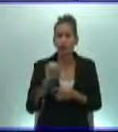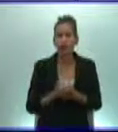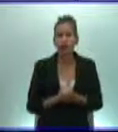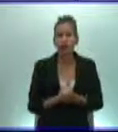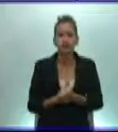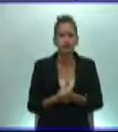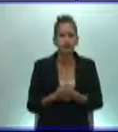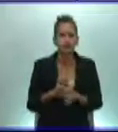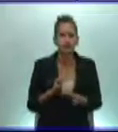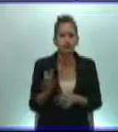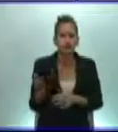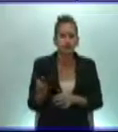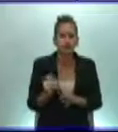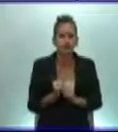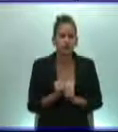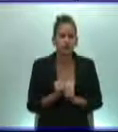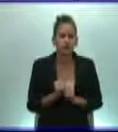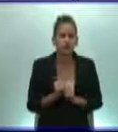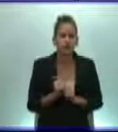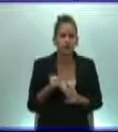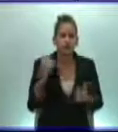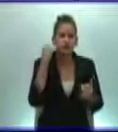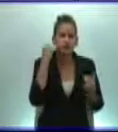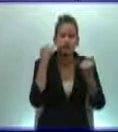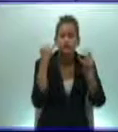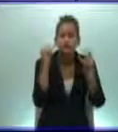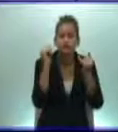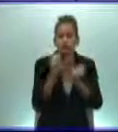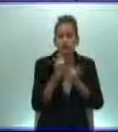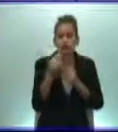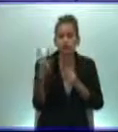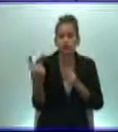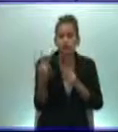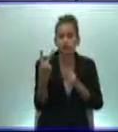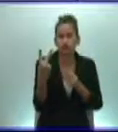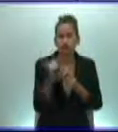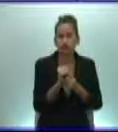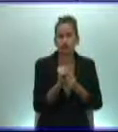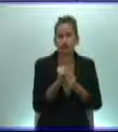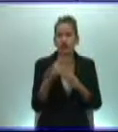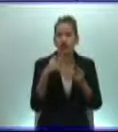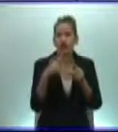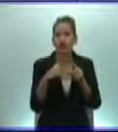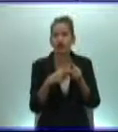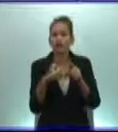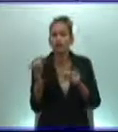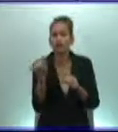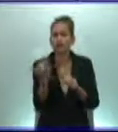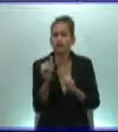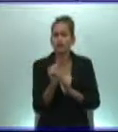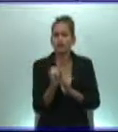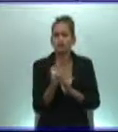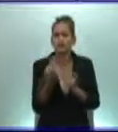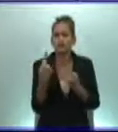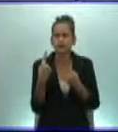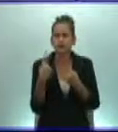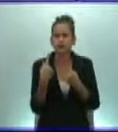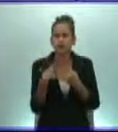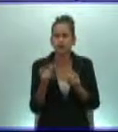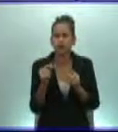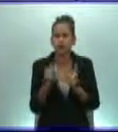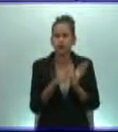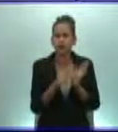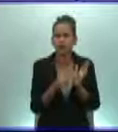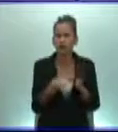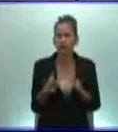muy rápido, vamos a estar identificando los dos ángulos iguales. ¿Y qué otro dato nos dan? Que